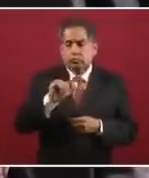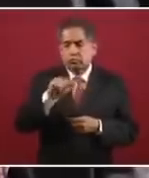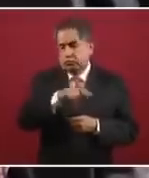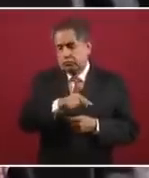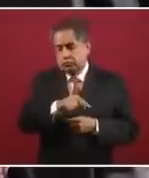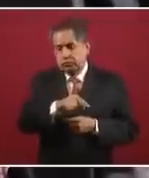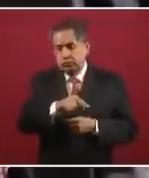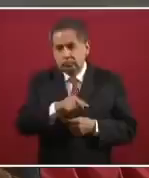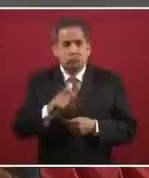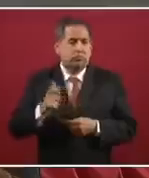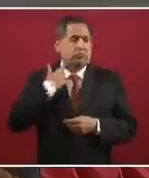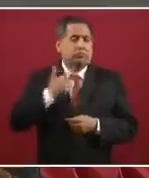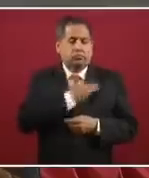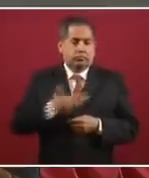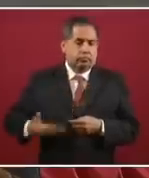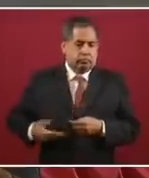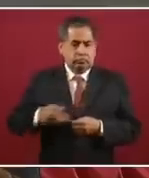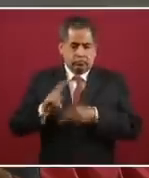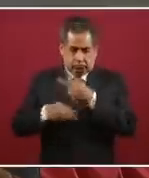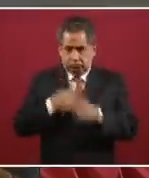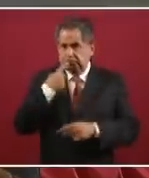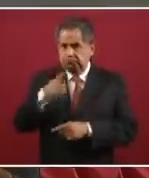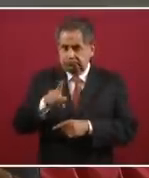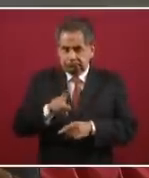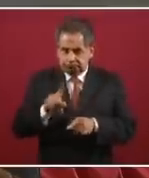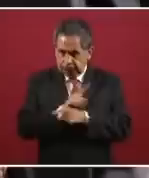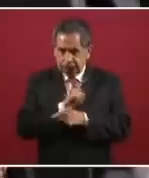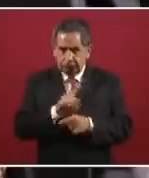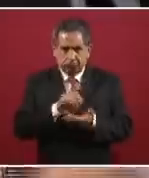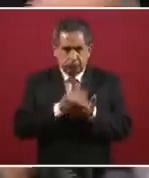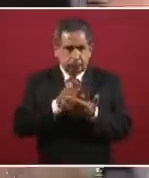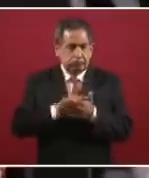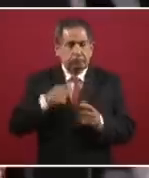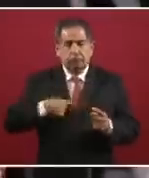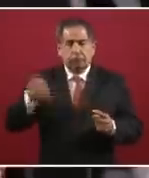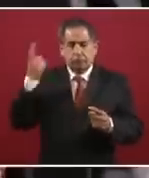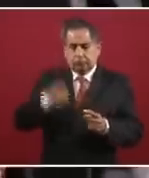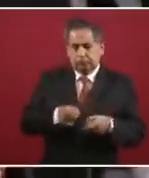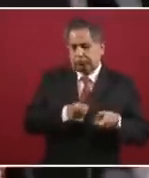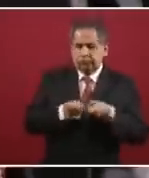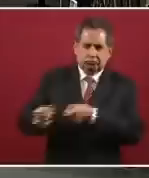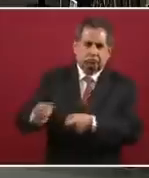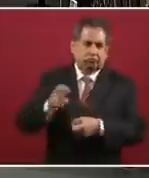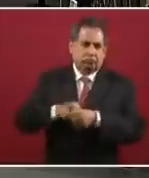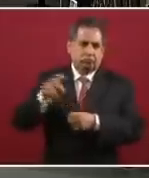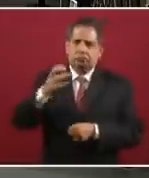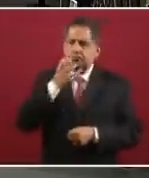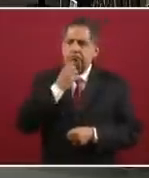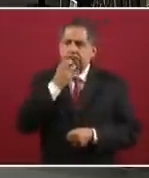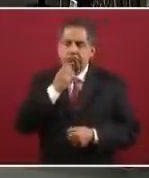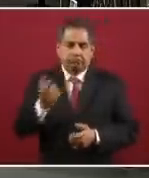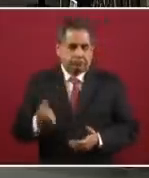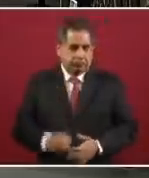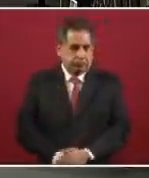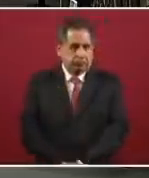que los presidentes en turnos, que dieron órdenes de masacrar, como sucedió en Tepic.